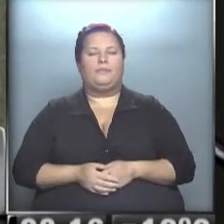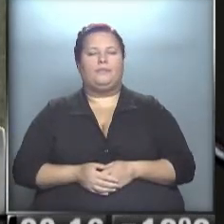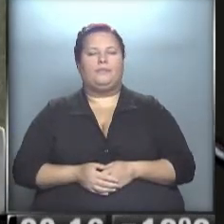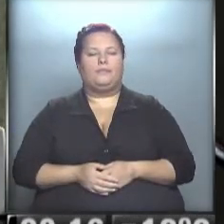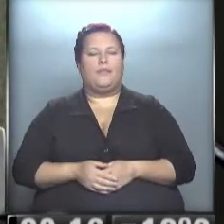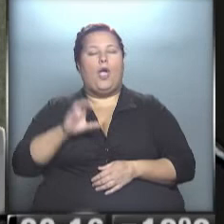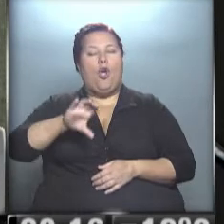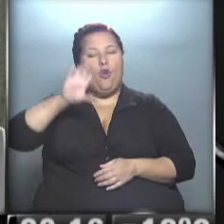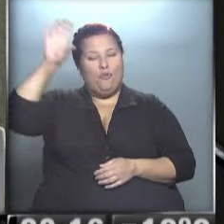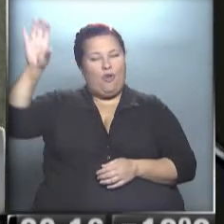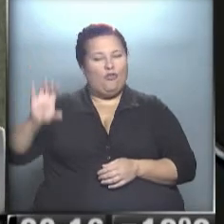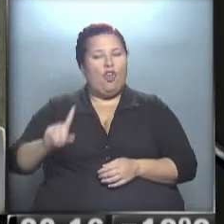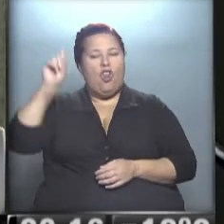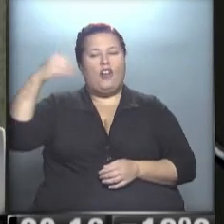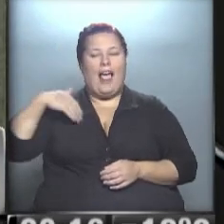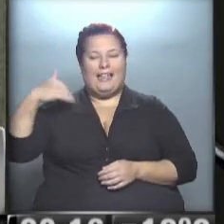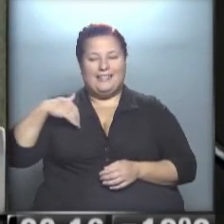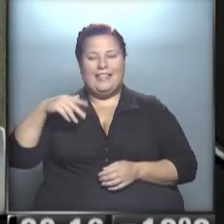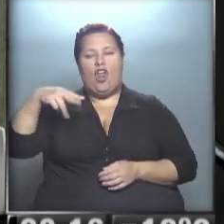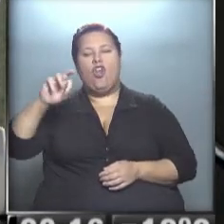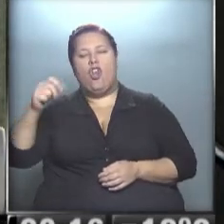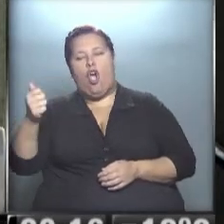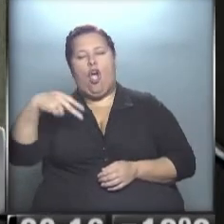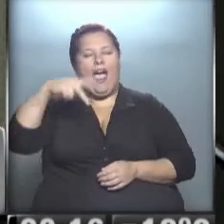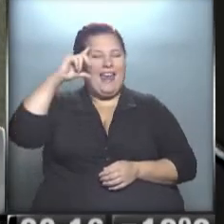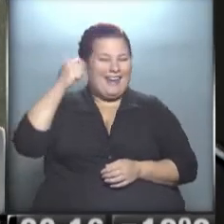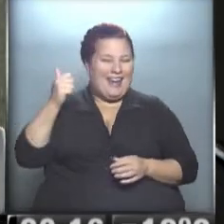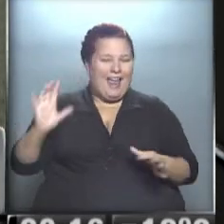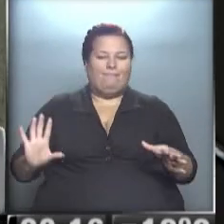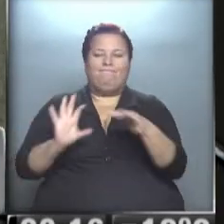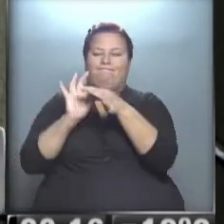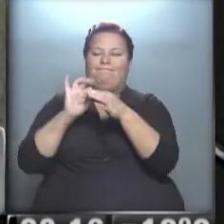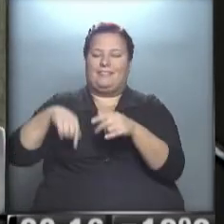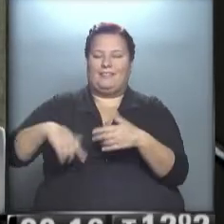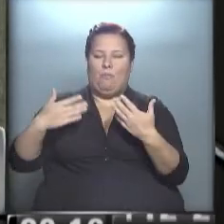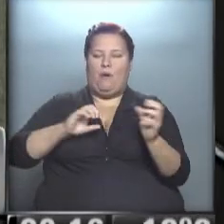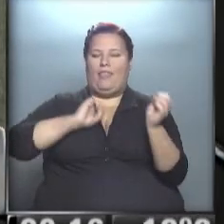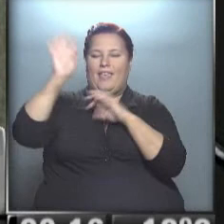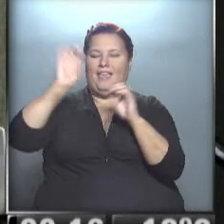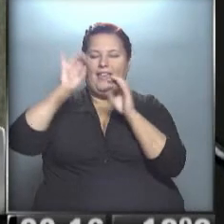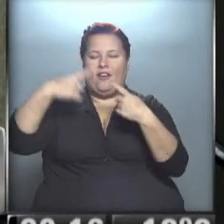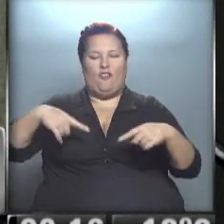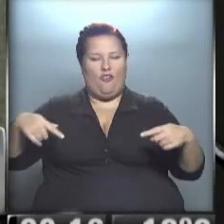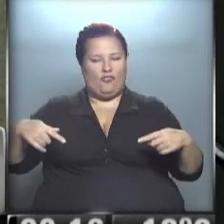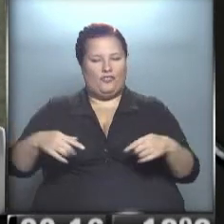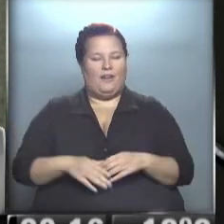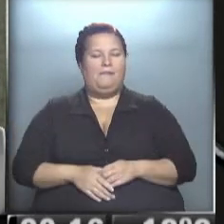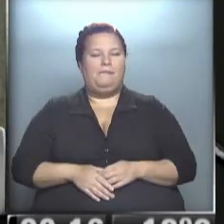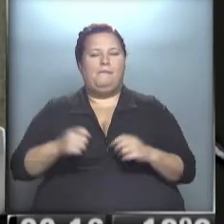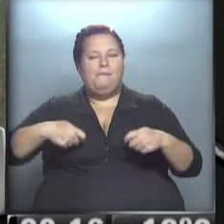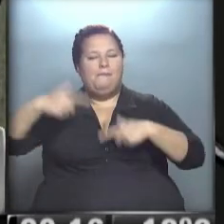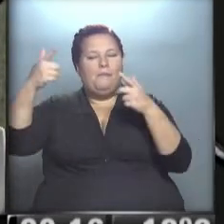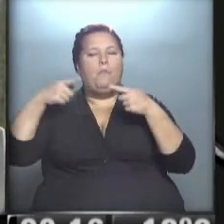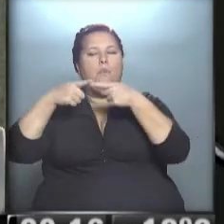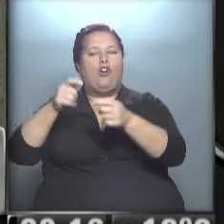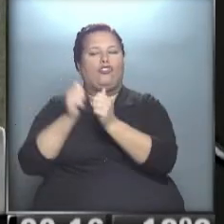las provincias del norte argentino noa y nea unir esta capacidad de transporte de cargas al puerto estratégico de